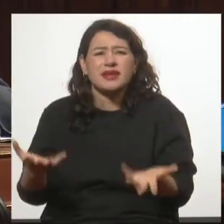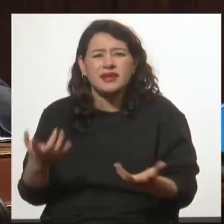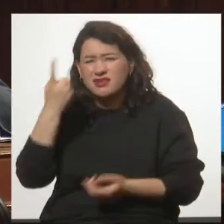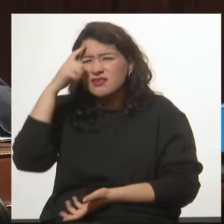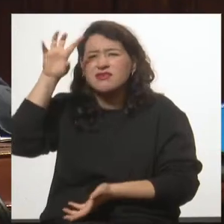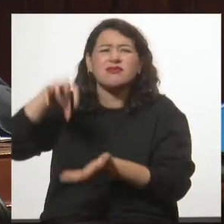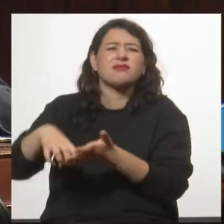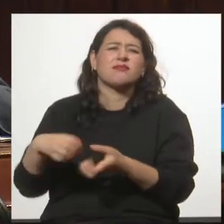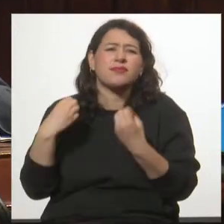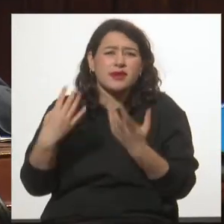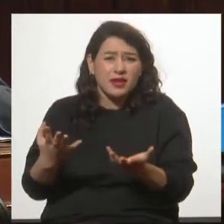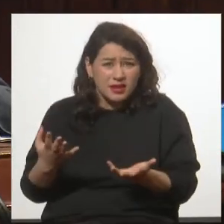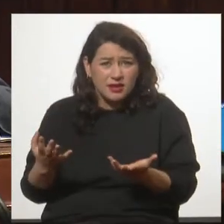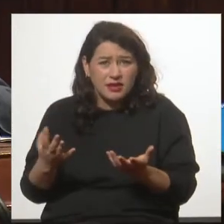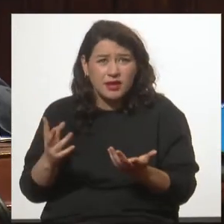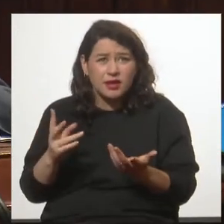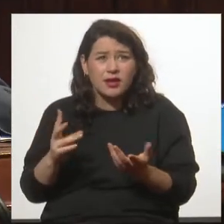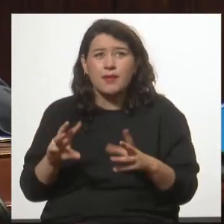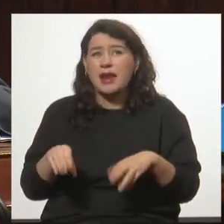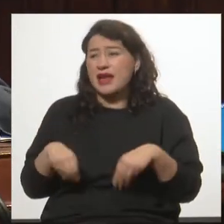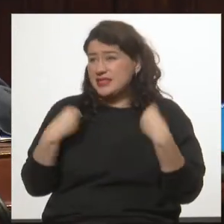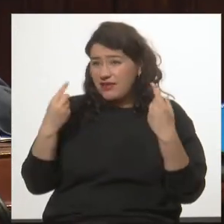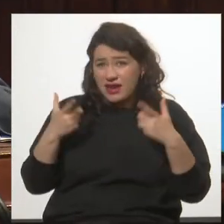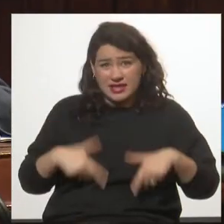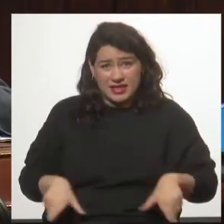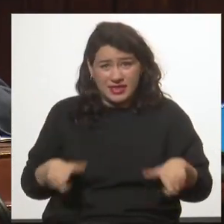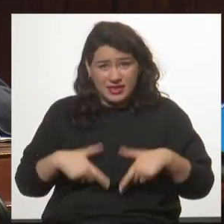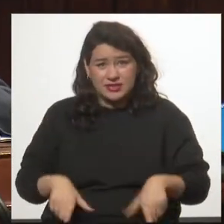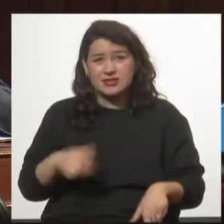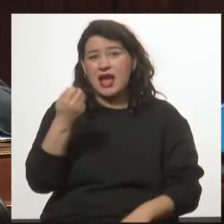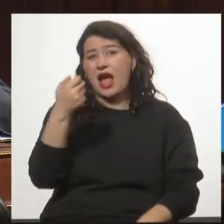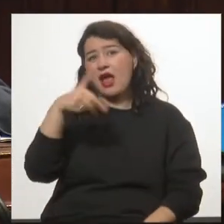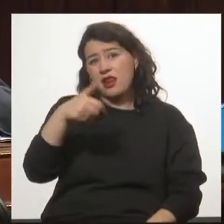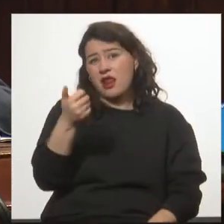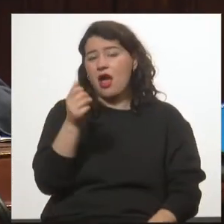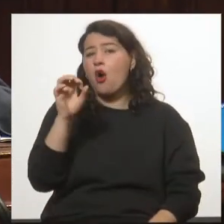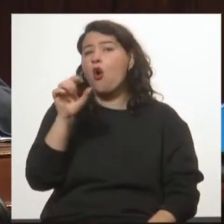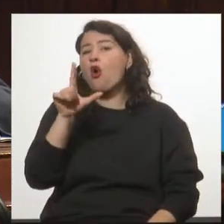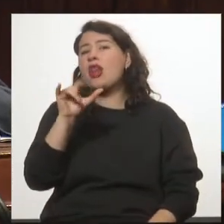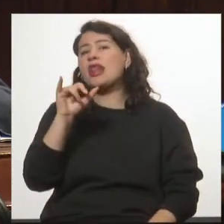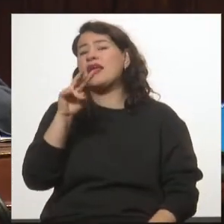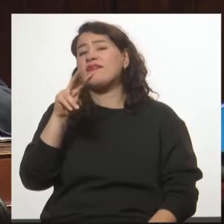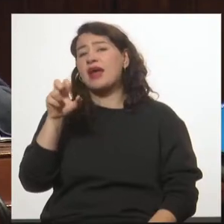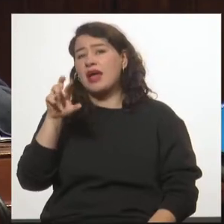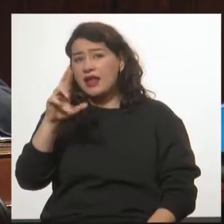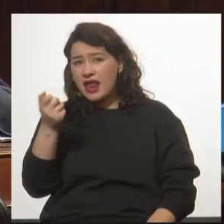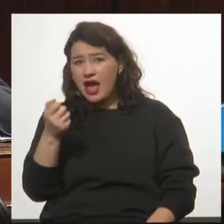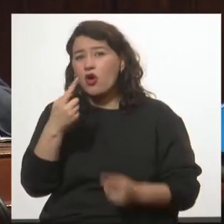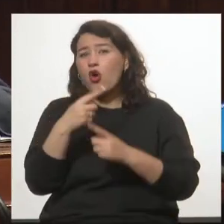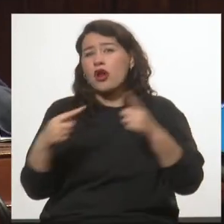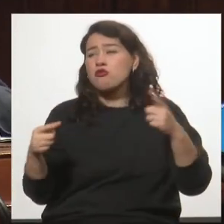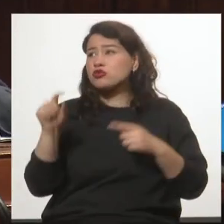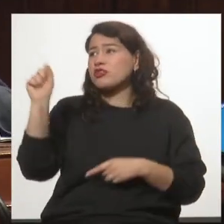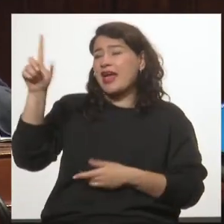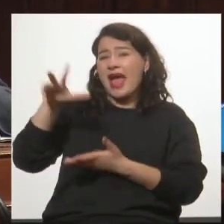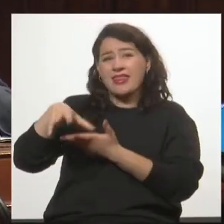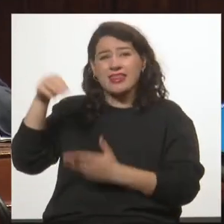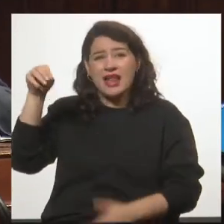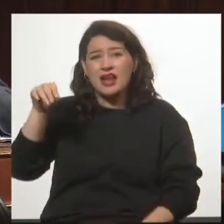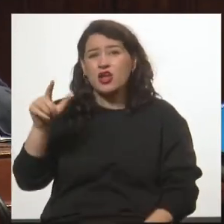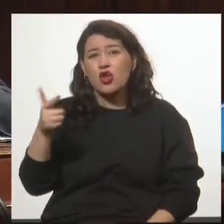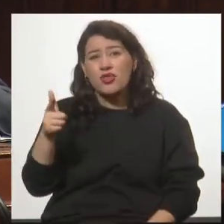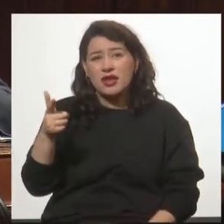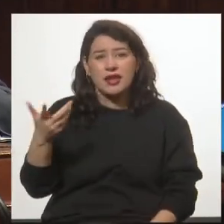para salvar a la intendenta ana olivera con recursos de antel que no tenía